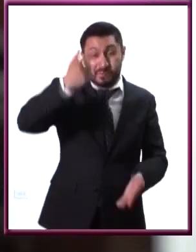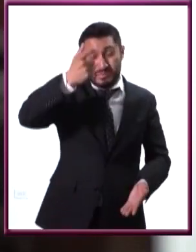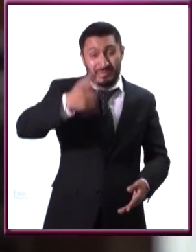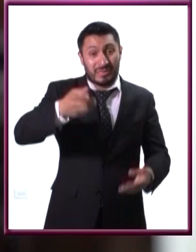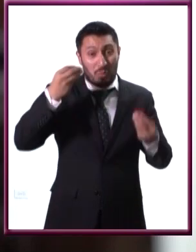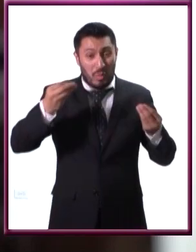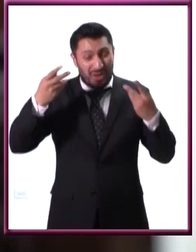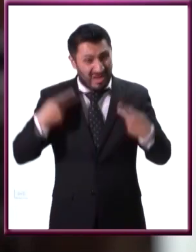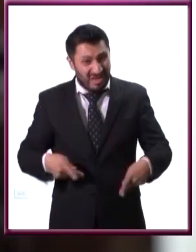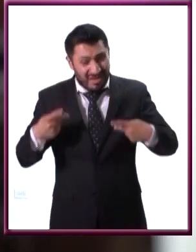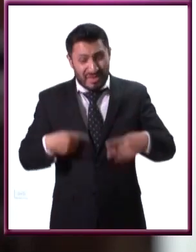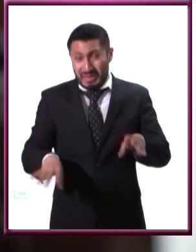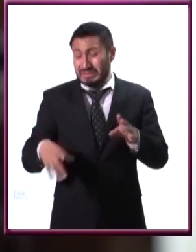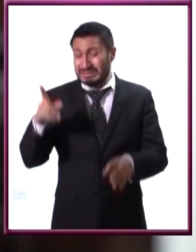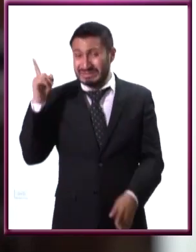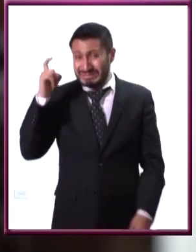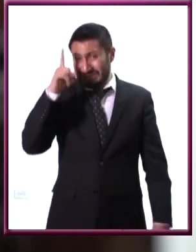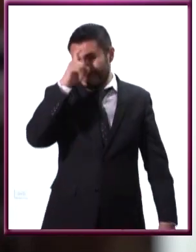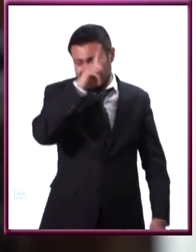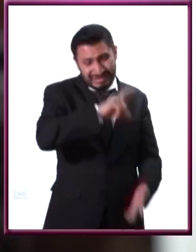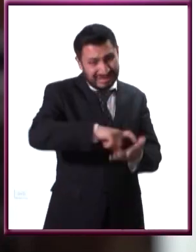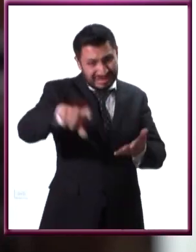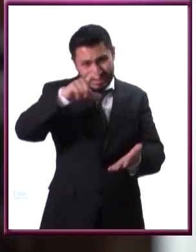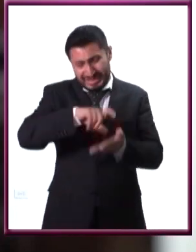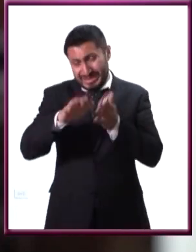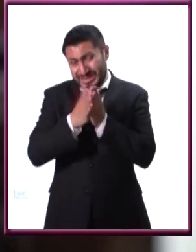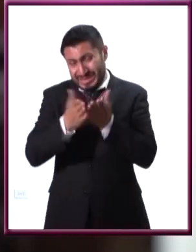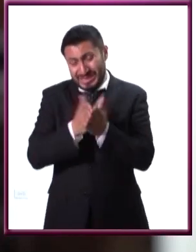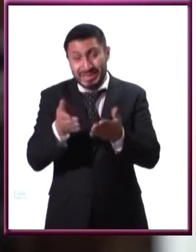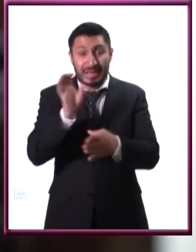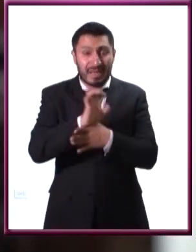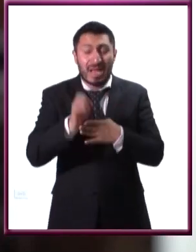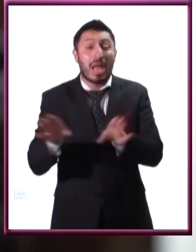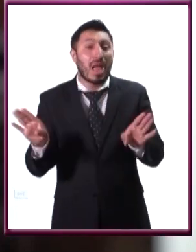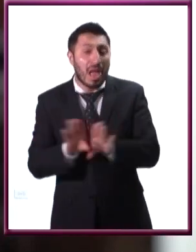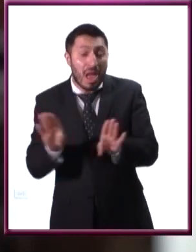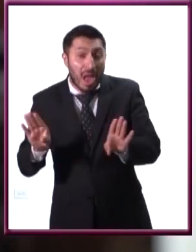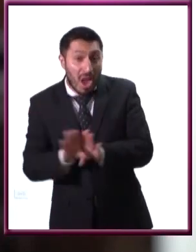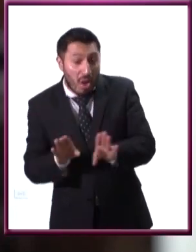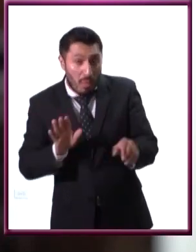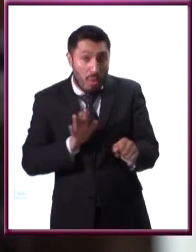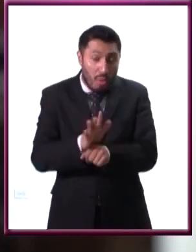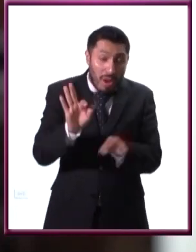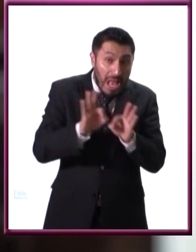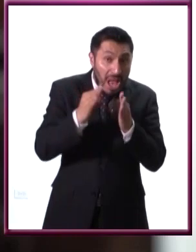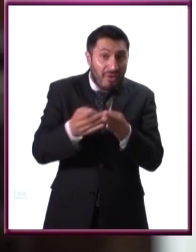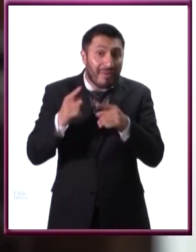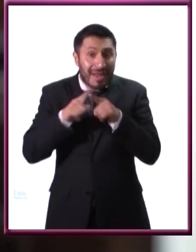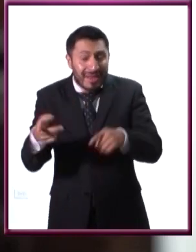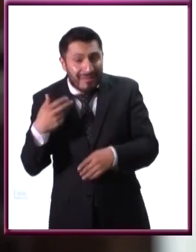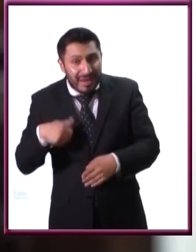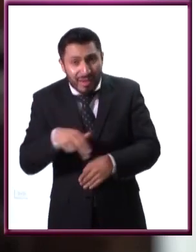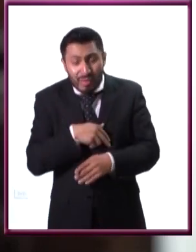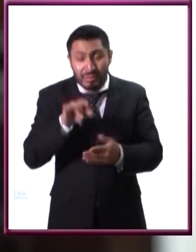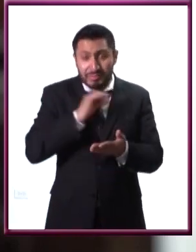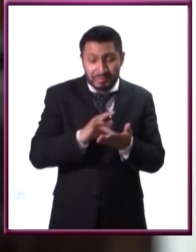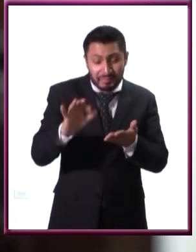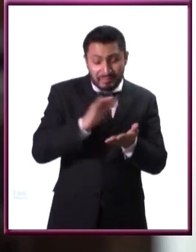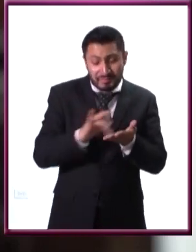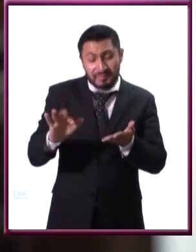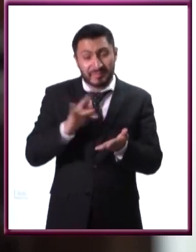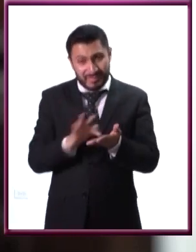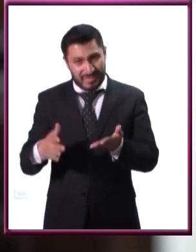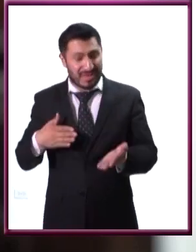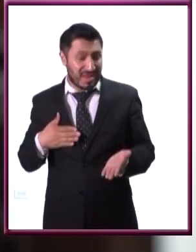caros y para muchas personas esto es algo inaccesible. Entonces, ¿de qué otra manera podemos accesar a